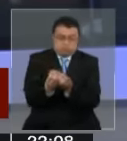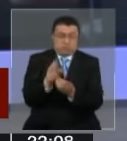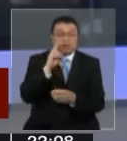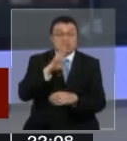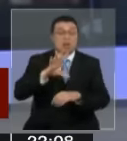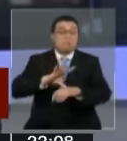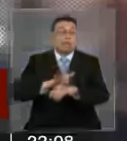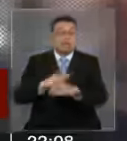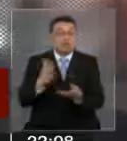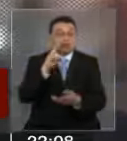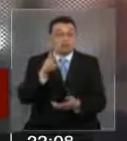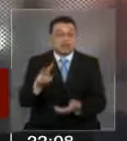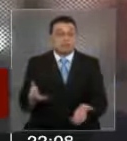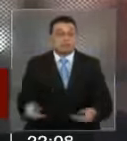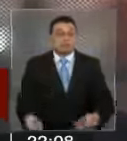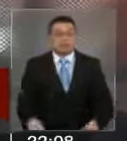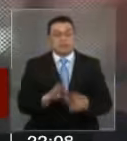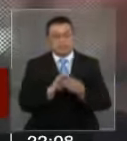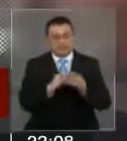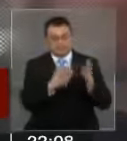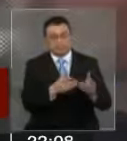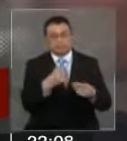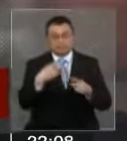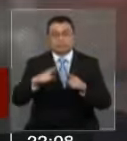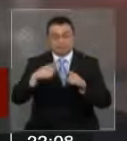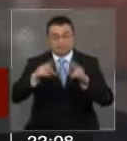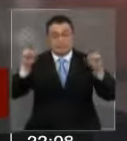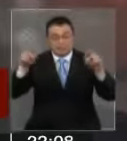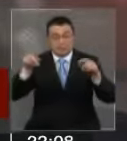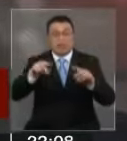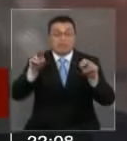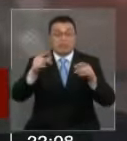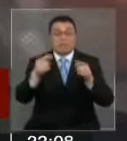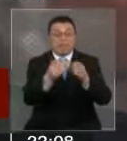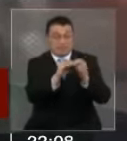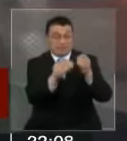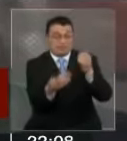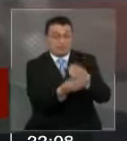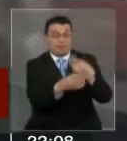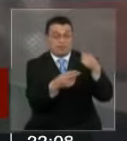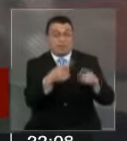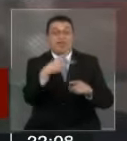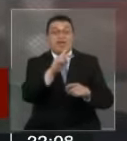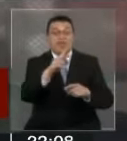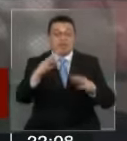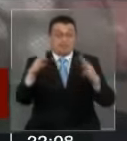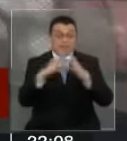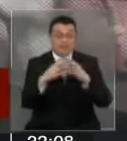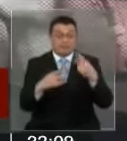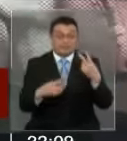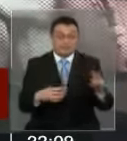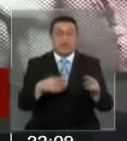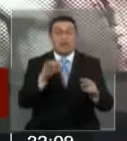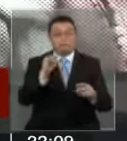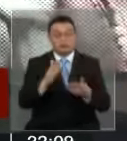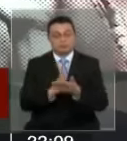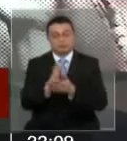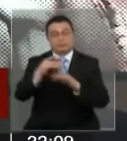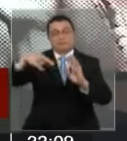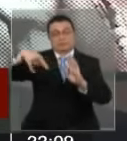atención médica. Gracias, Mónica. Vamos a hablar de varios temas. Vamos a hablar del tema de las platas de las Fuerzas Armadas más adelante en el programa, pero partimos con